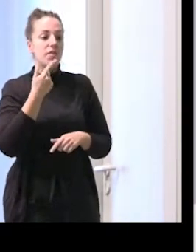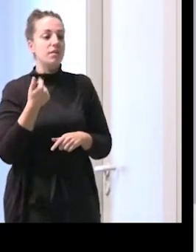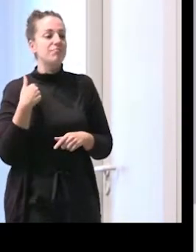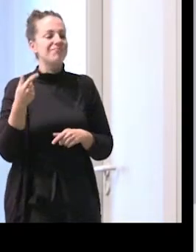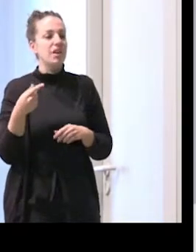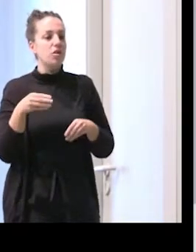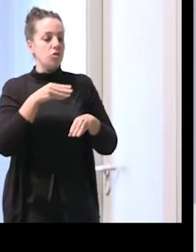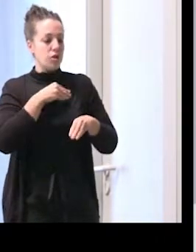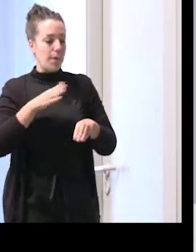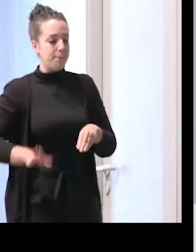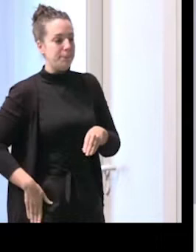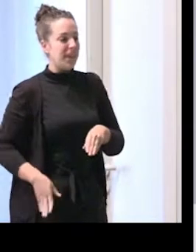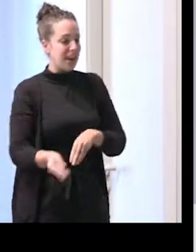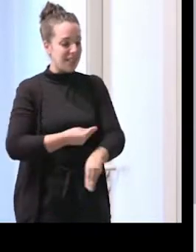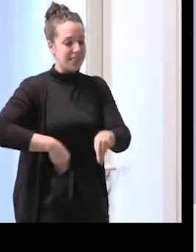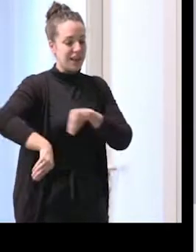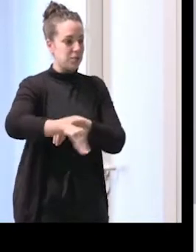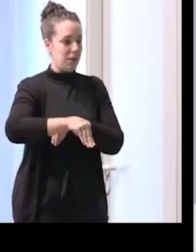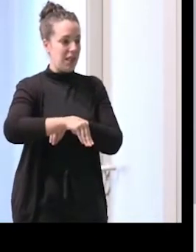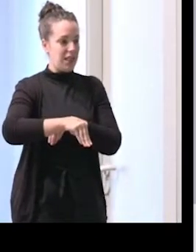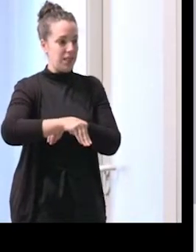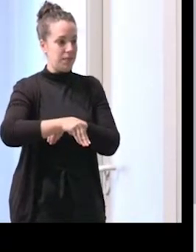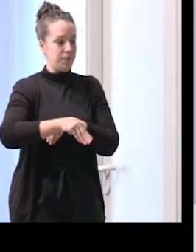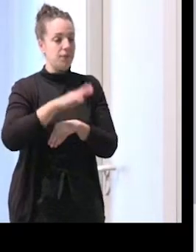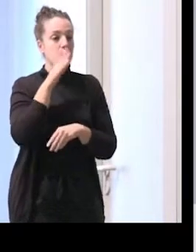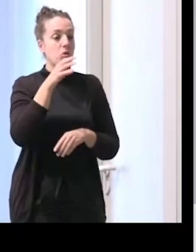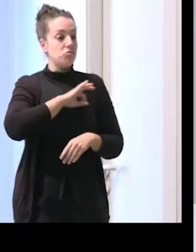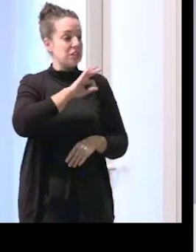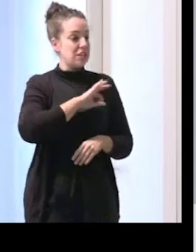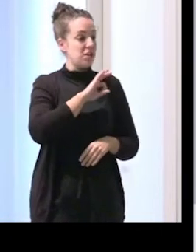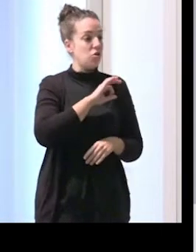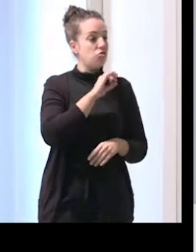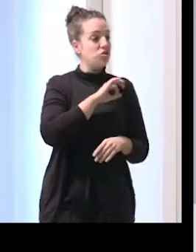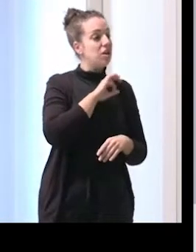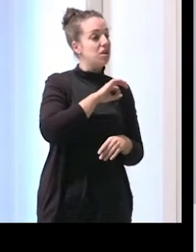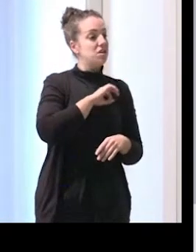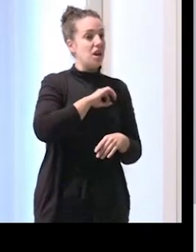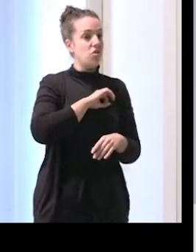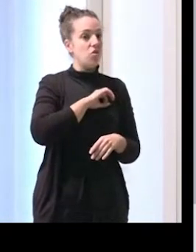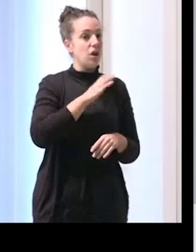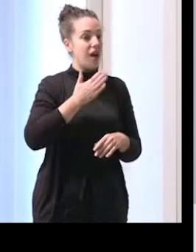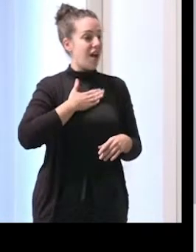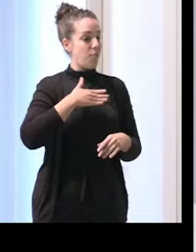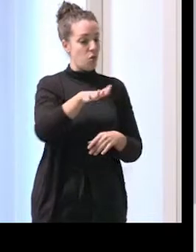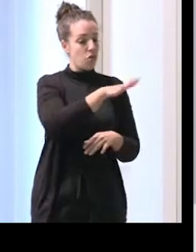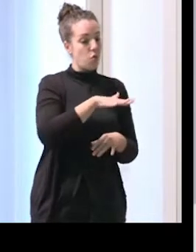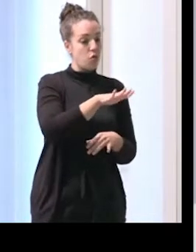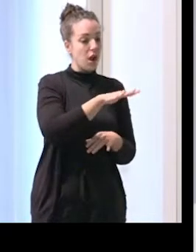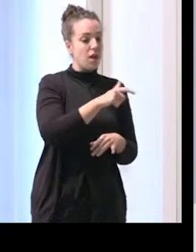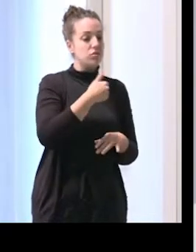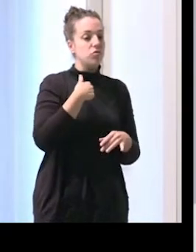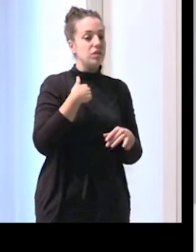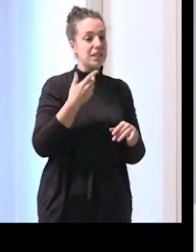un trasplante de pierna. El señor feudal de la zona estaba con una gangrena, le